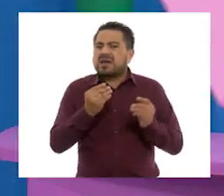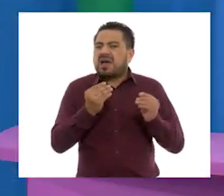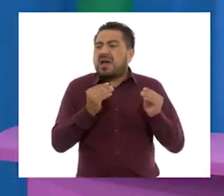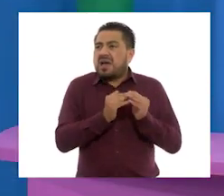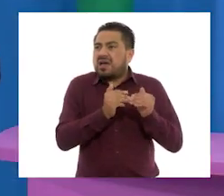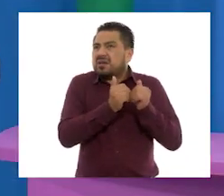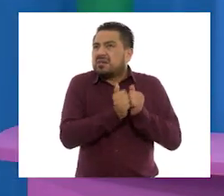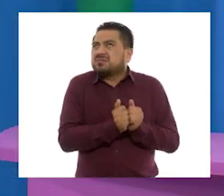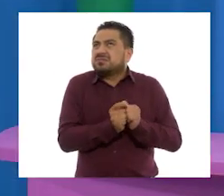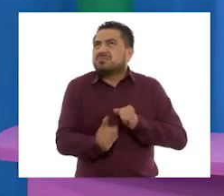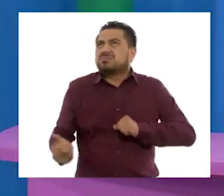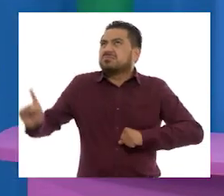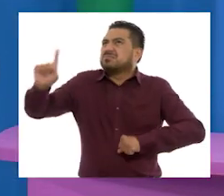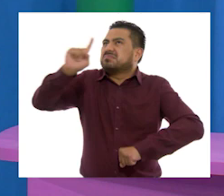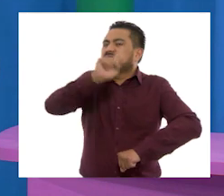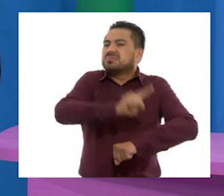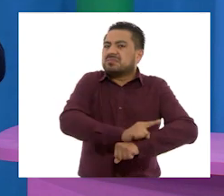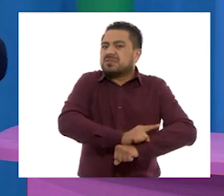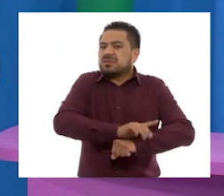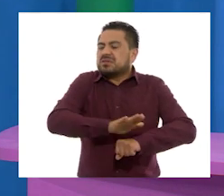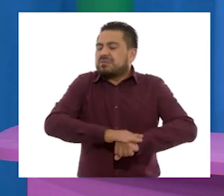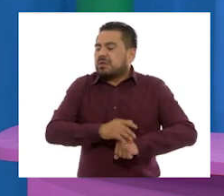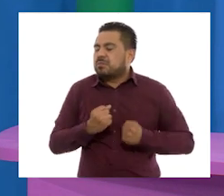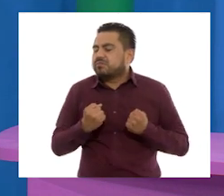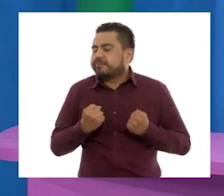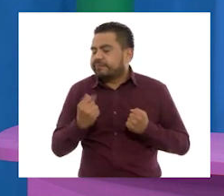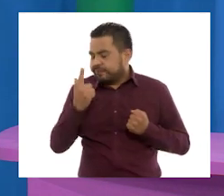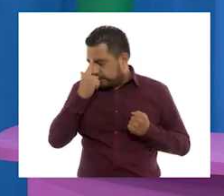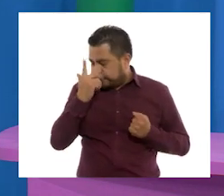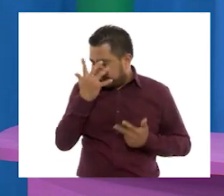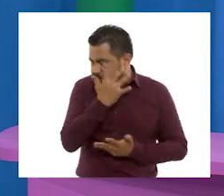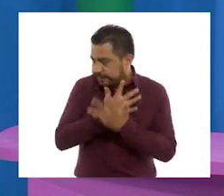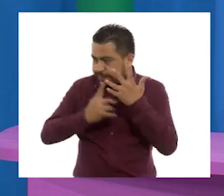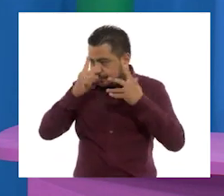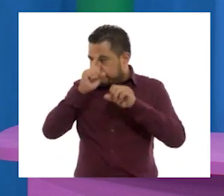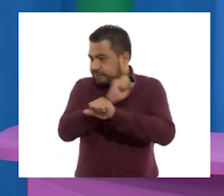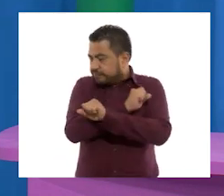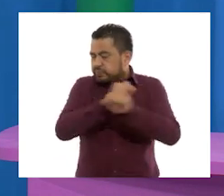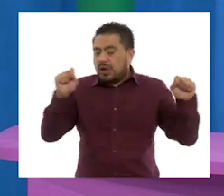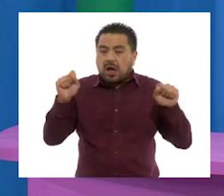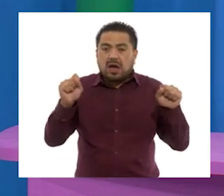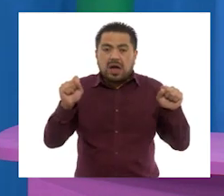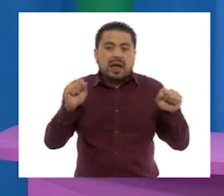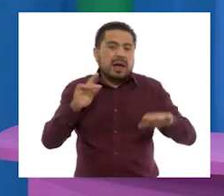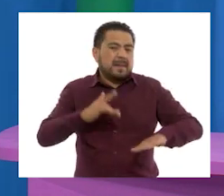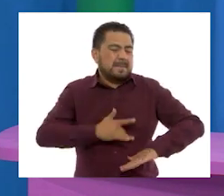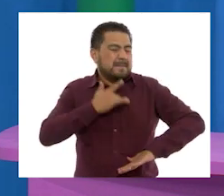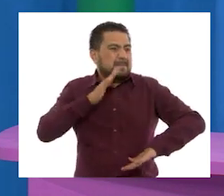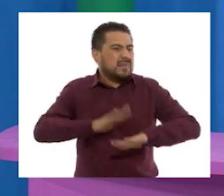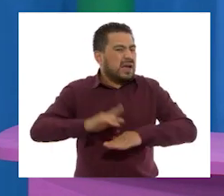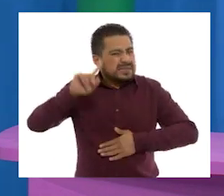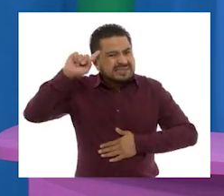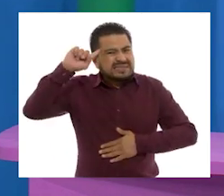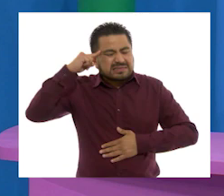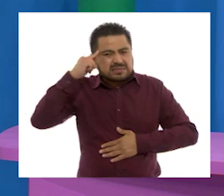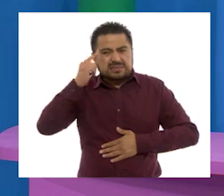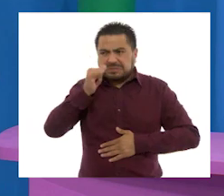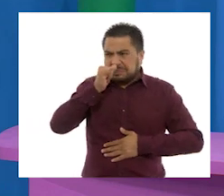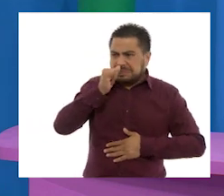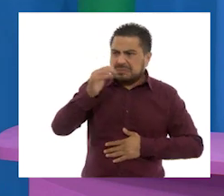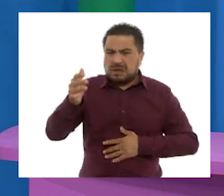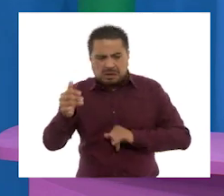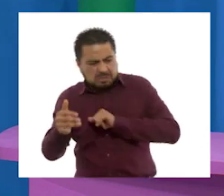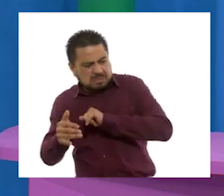poder salir hace que pues, los ánimos y las emociones se confundan y de pronto nos sintamos con más enojo y reaccionemos de